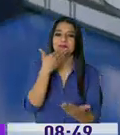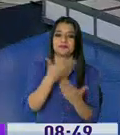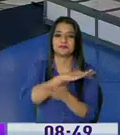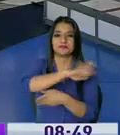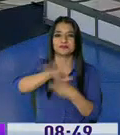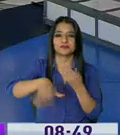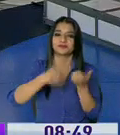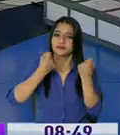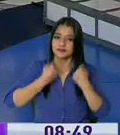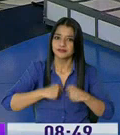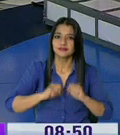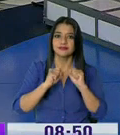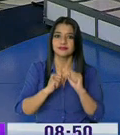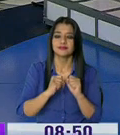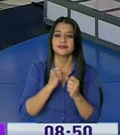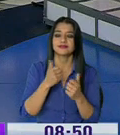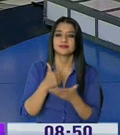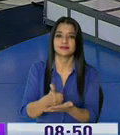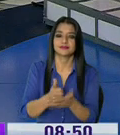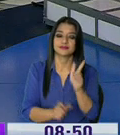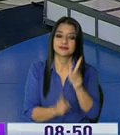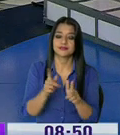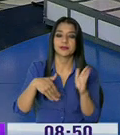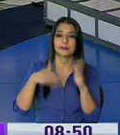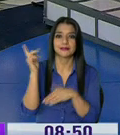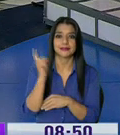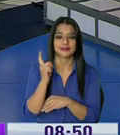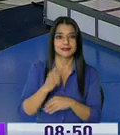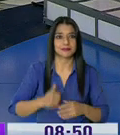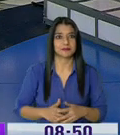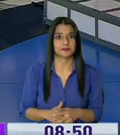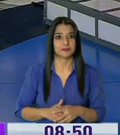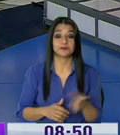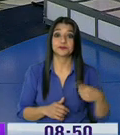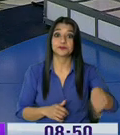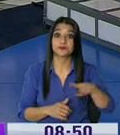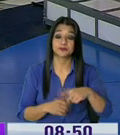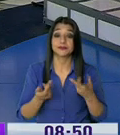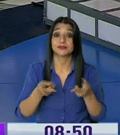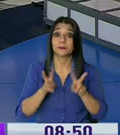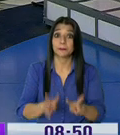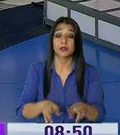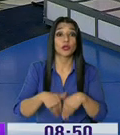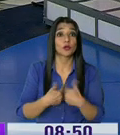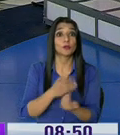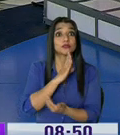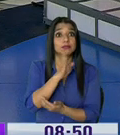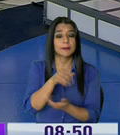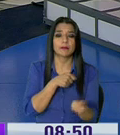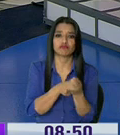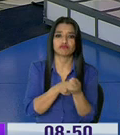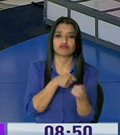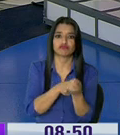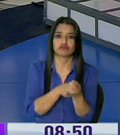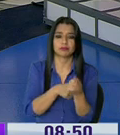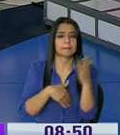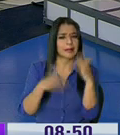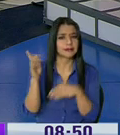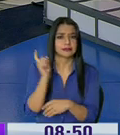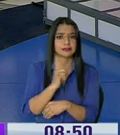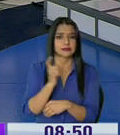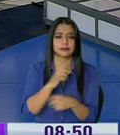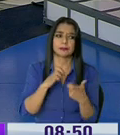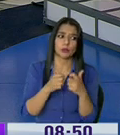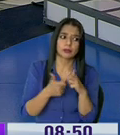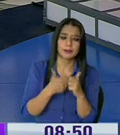que se hace en beneficio de la población vulnerable es bien recibida. Y ellos, como ya lo dijeron, pues siempre están presentes cuando así la